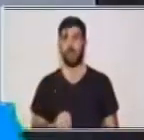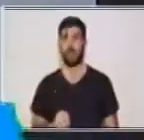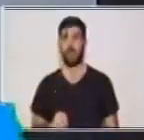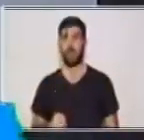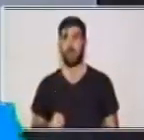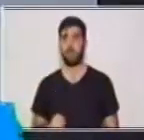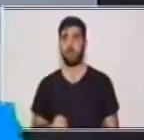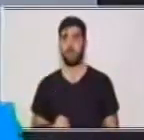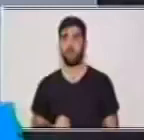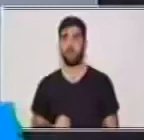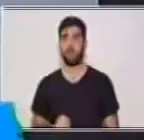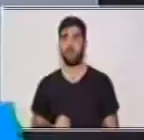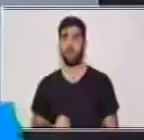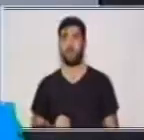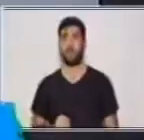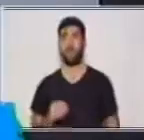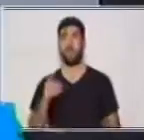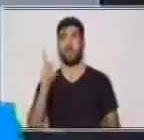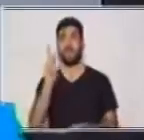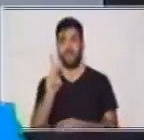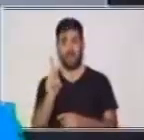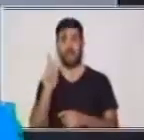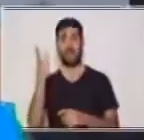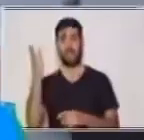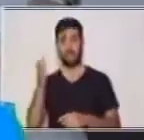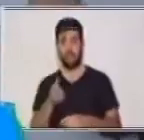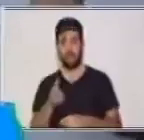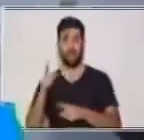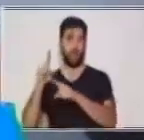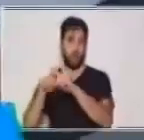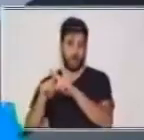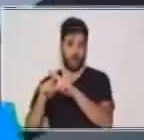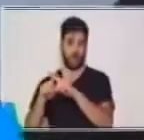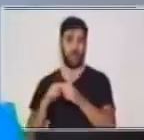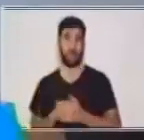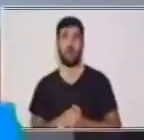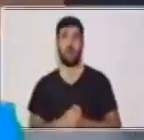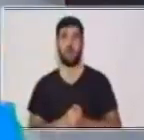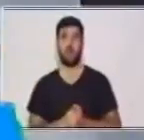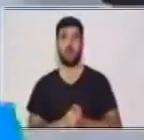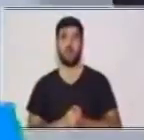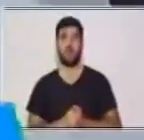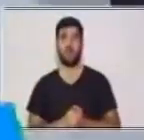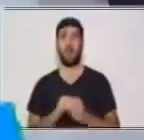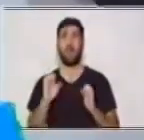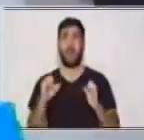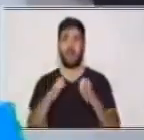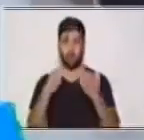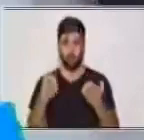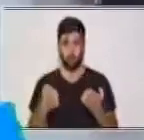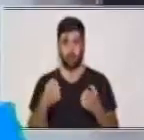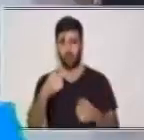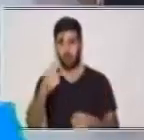la expresión sería y dividido x. La tangente,